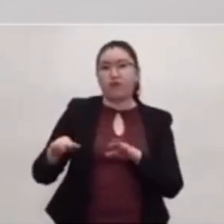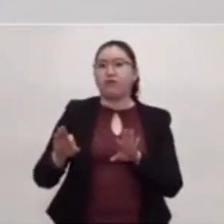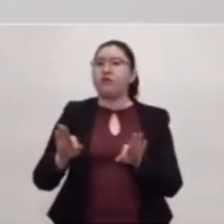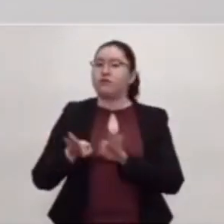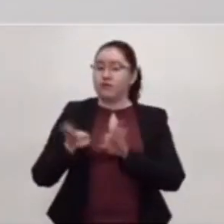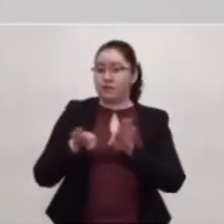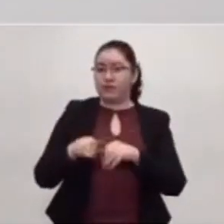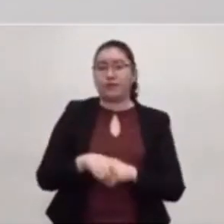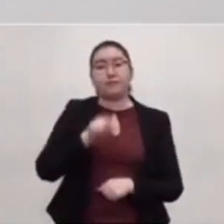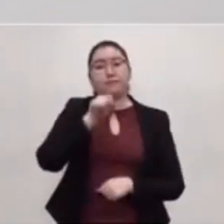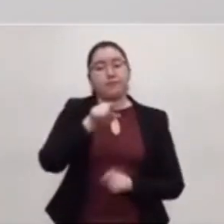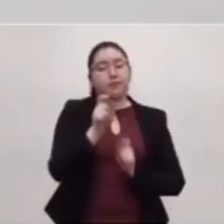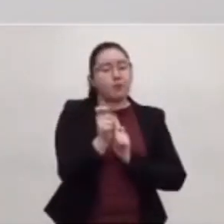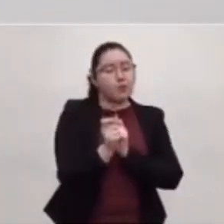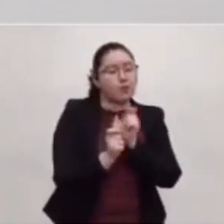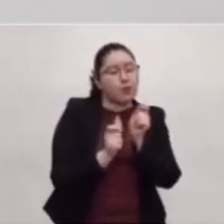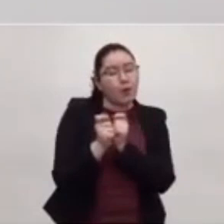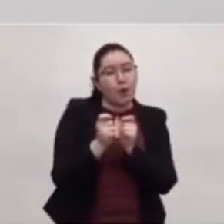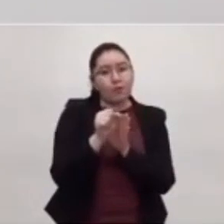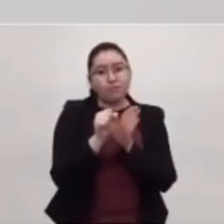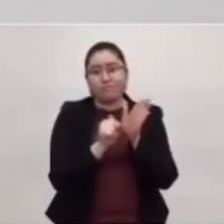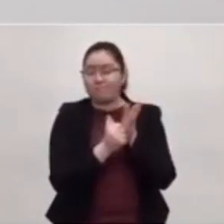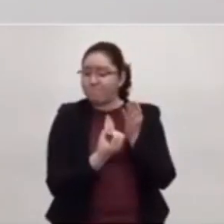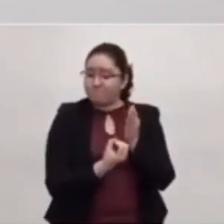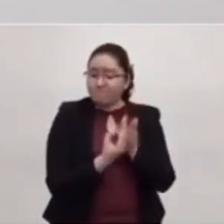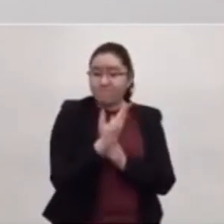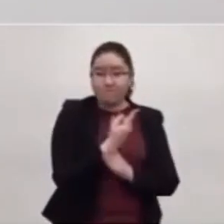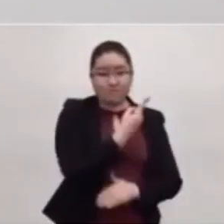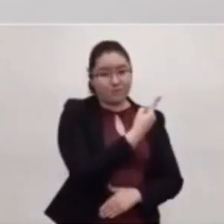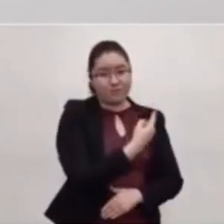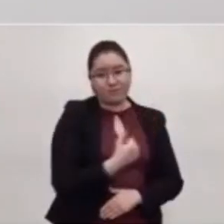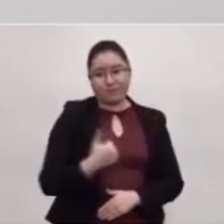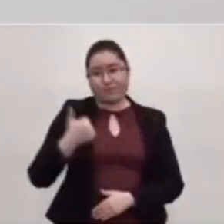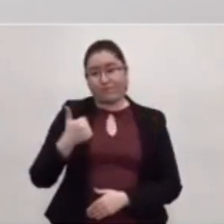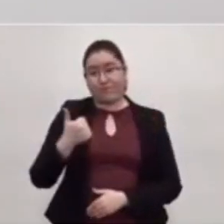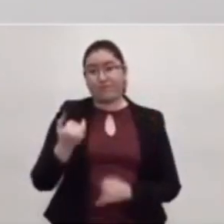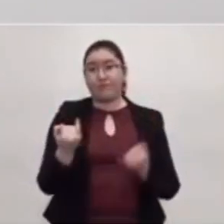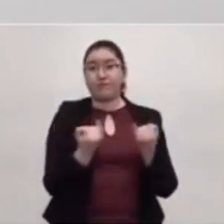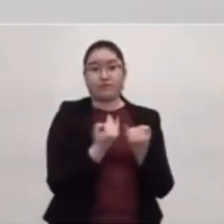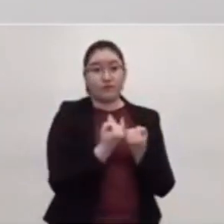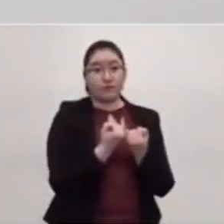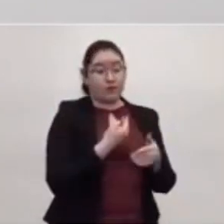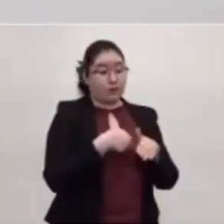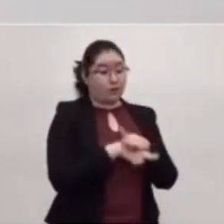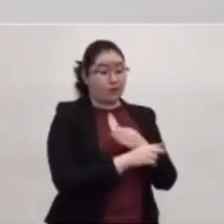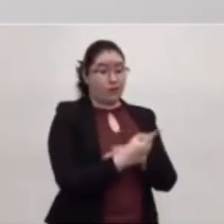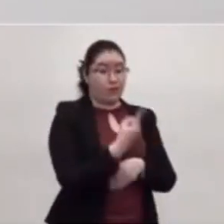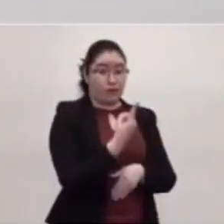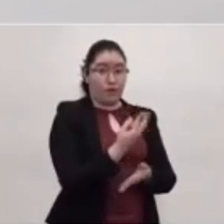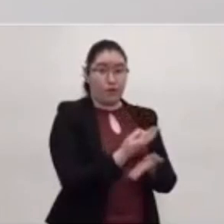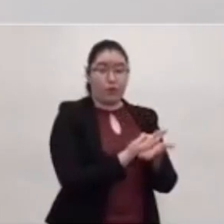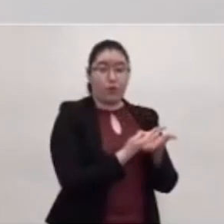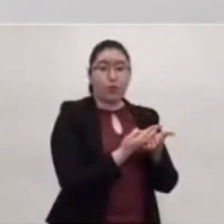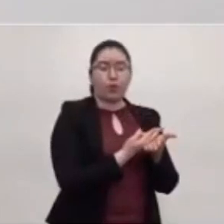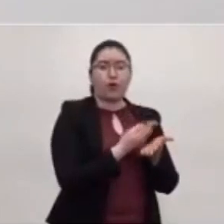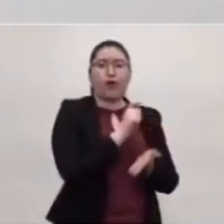sistema de control de la 1 a la 6, y en el caso de la línea 1, pues es la compra de un número